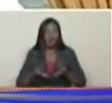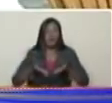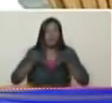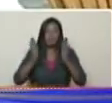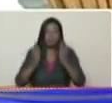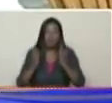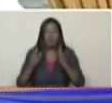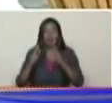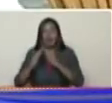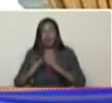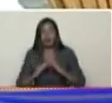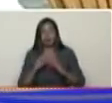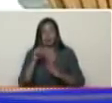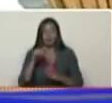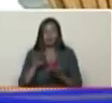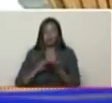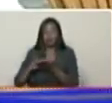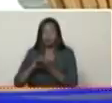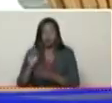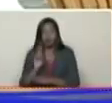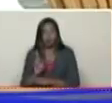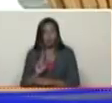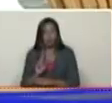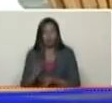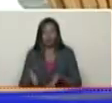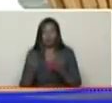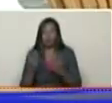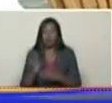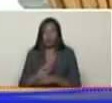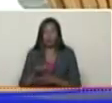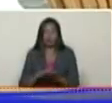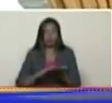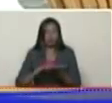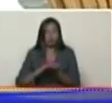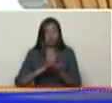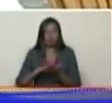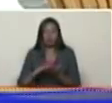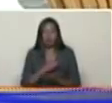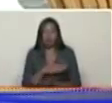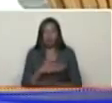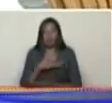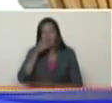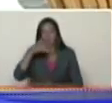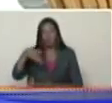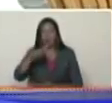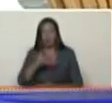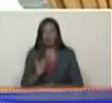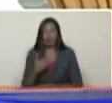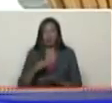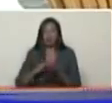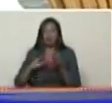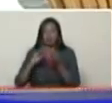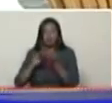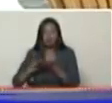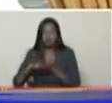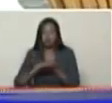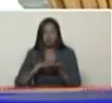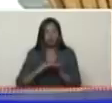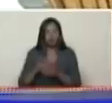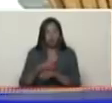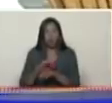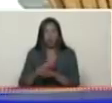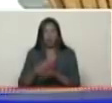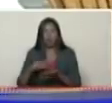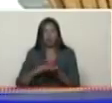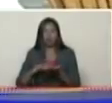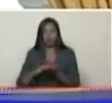darle la vivienda. Vamos a llevar soluciones, lo que el pueblo quiere, las soluciones, un gobierno de soluciones,